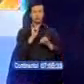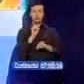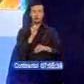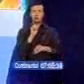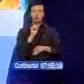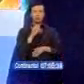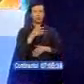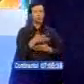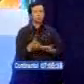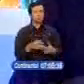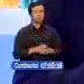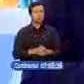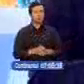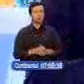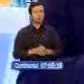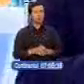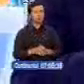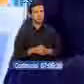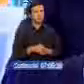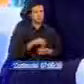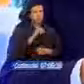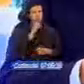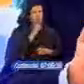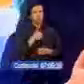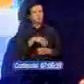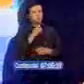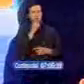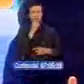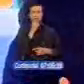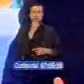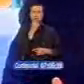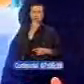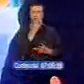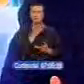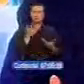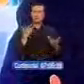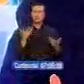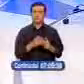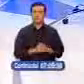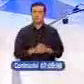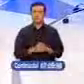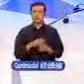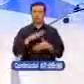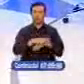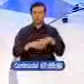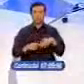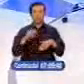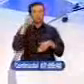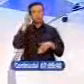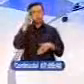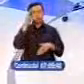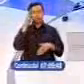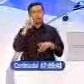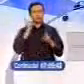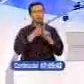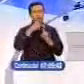lo cual pues sí genera una expectativa, porque esto en Sudamérica, si no me equivoco, solo